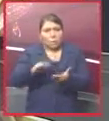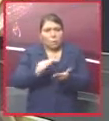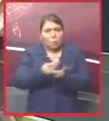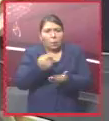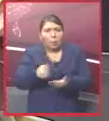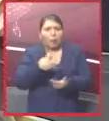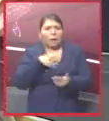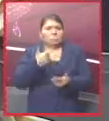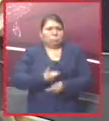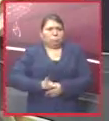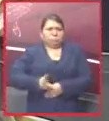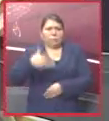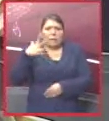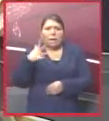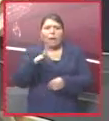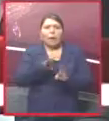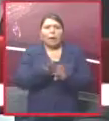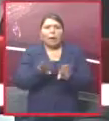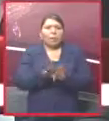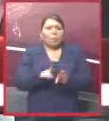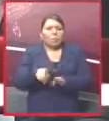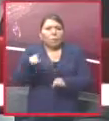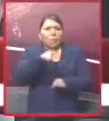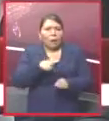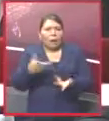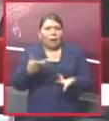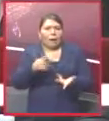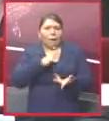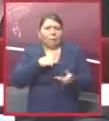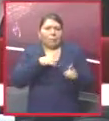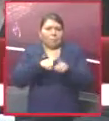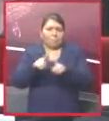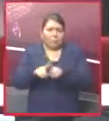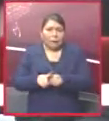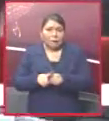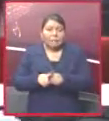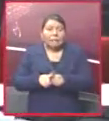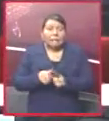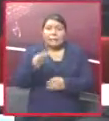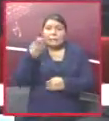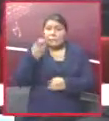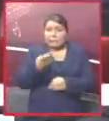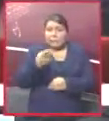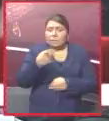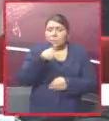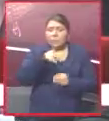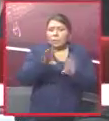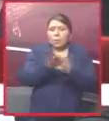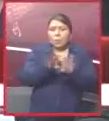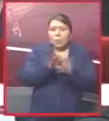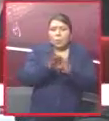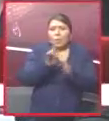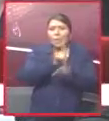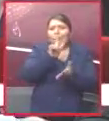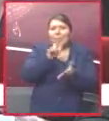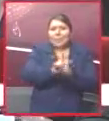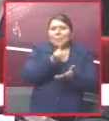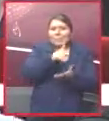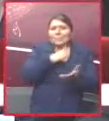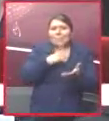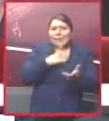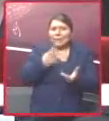de demandas de tipo acción colectiva que se han presentado y las posibles deficiencias de la legislación en esta materia.